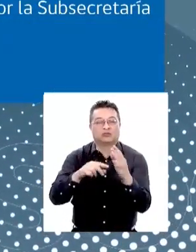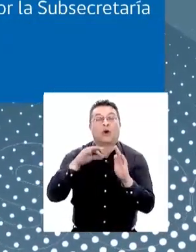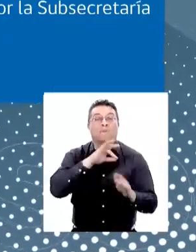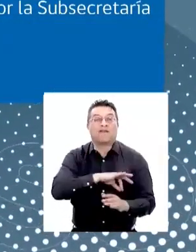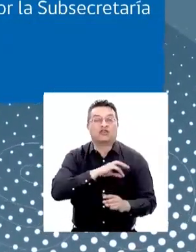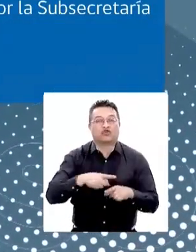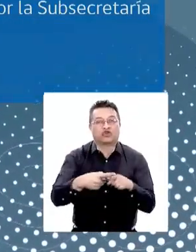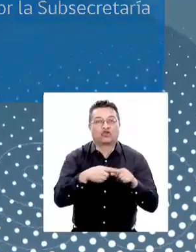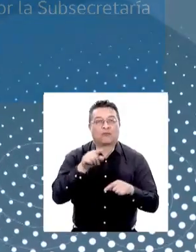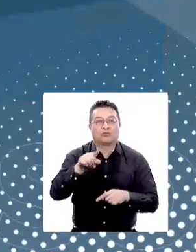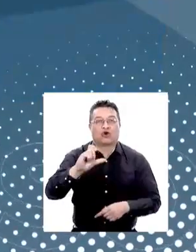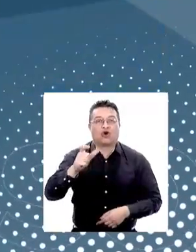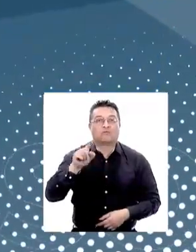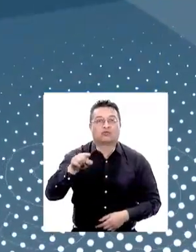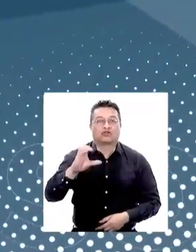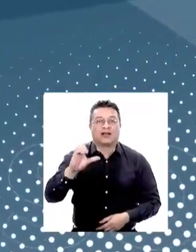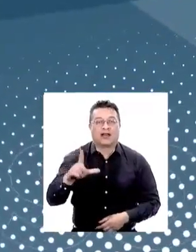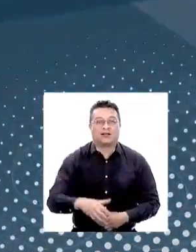www.previsionsocial.gov.cl.